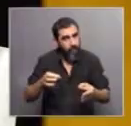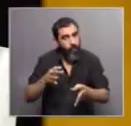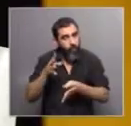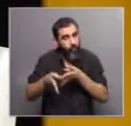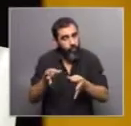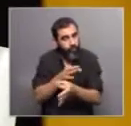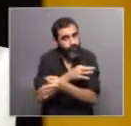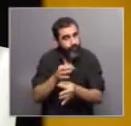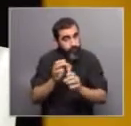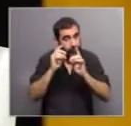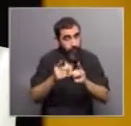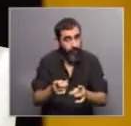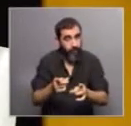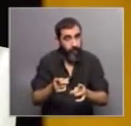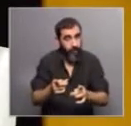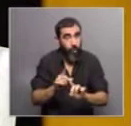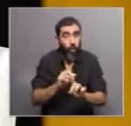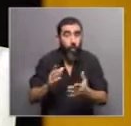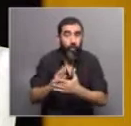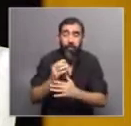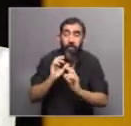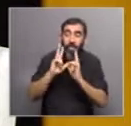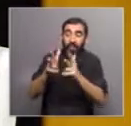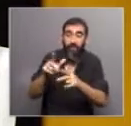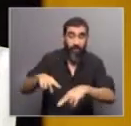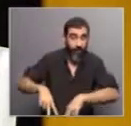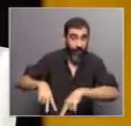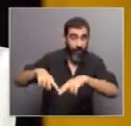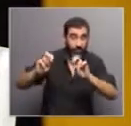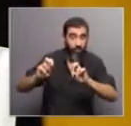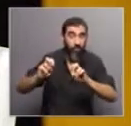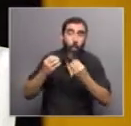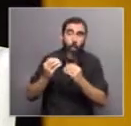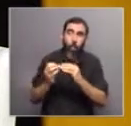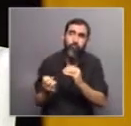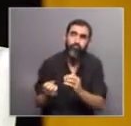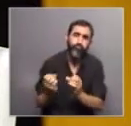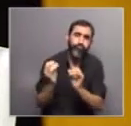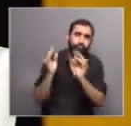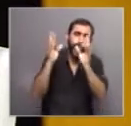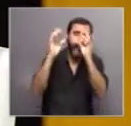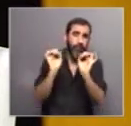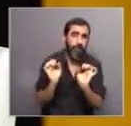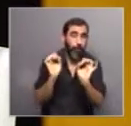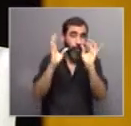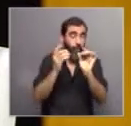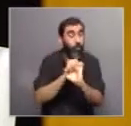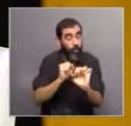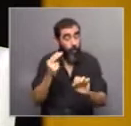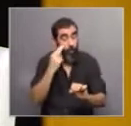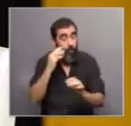funcione correctamente, y no siempre pensamos en lo que comentaba el investigador, en las emisiones, en cómo esto puede estar afectando, bueno, en